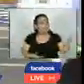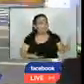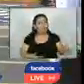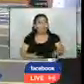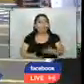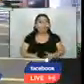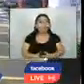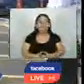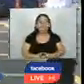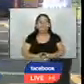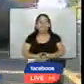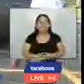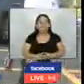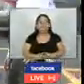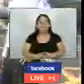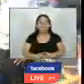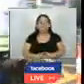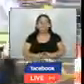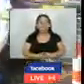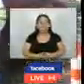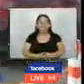función.